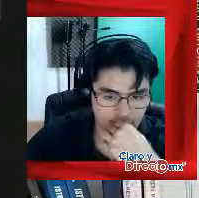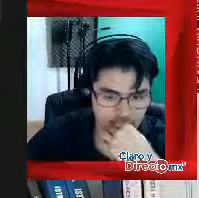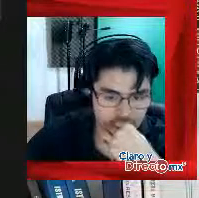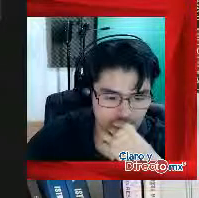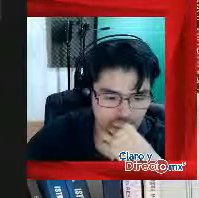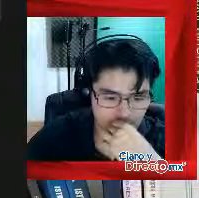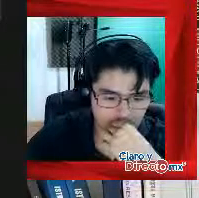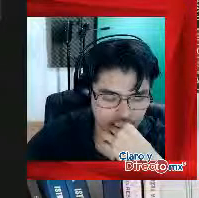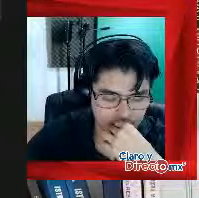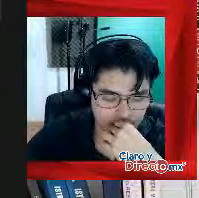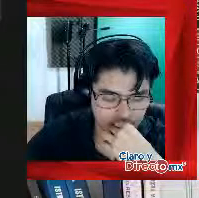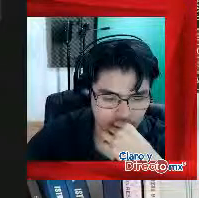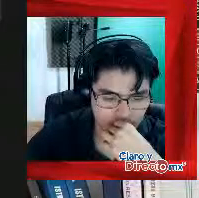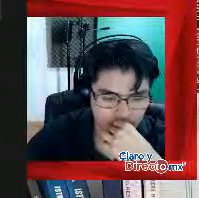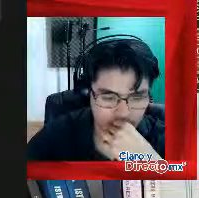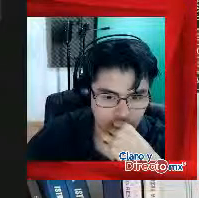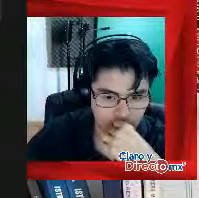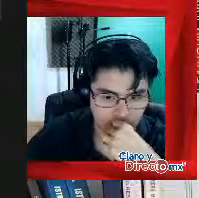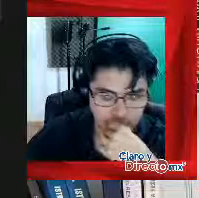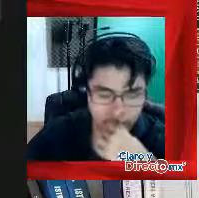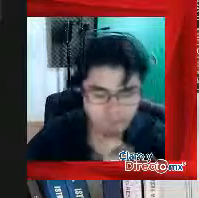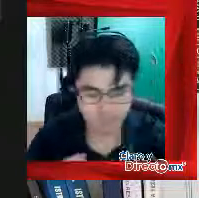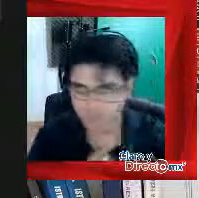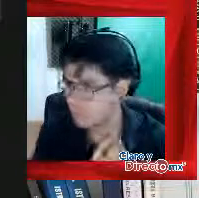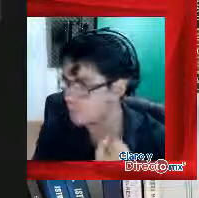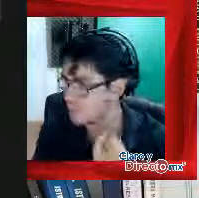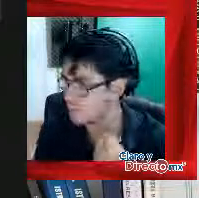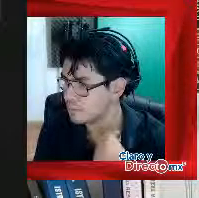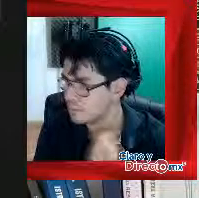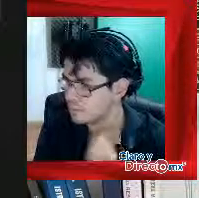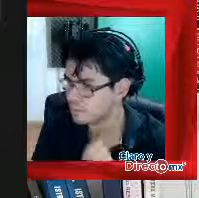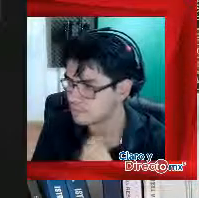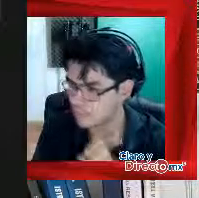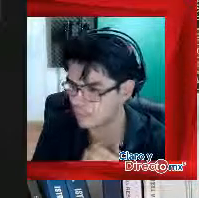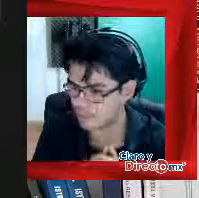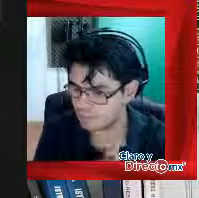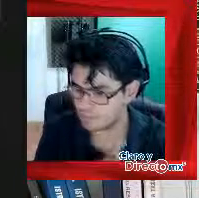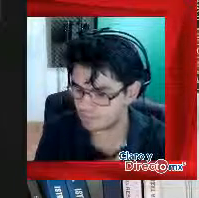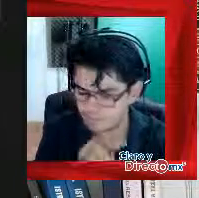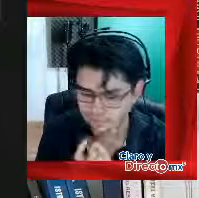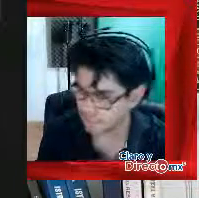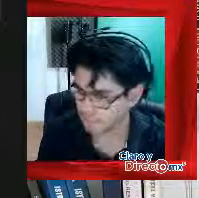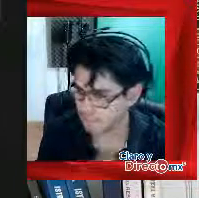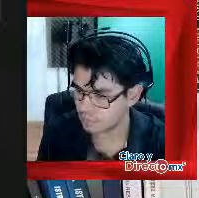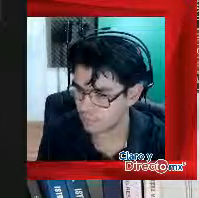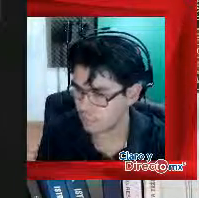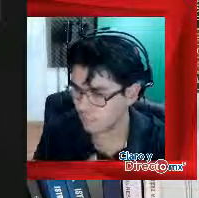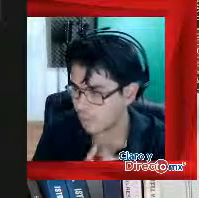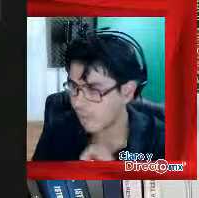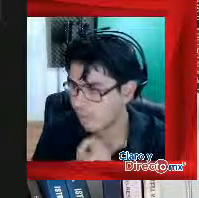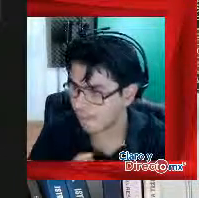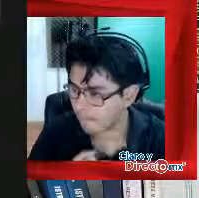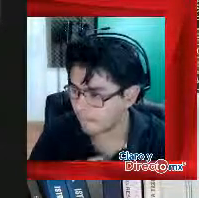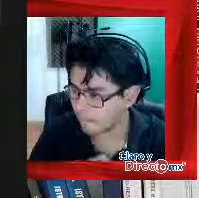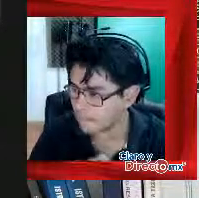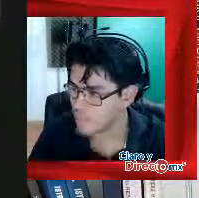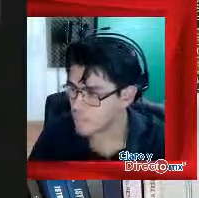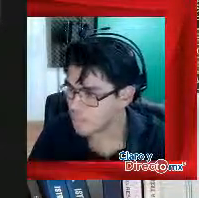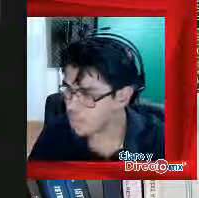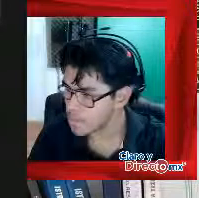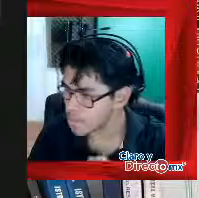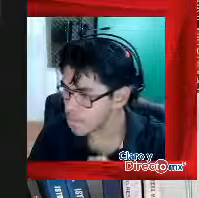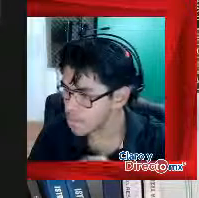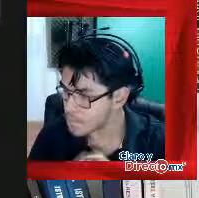obra de infraestructura más importante de su sexenio, y ya dijimos por qué es más importante, lo es porque es la columna vertebral, la construcción